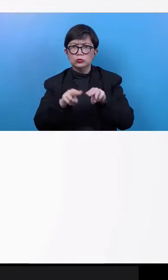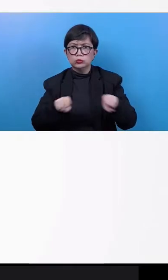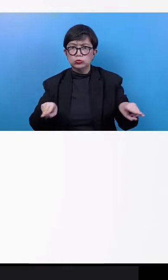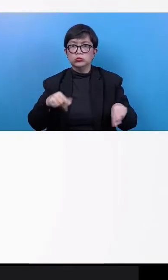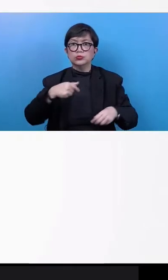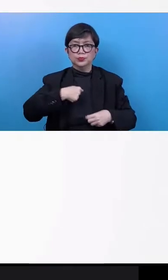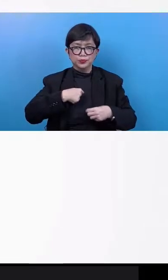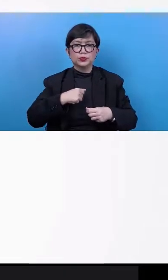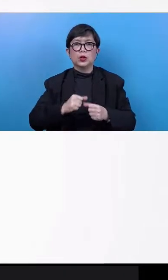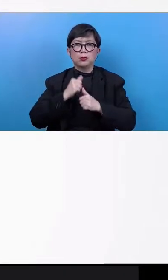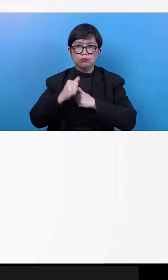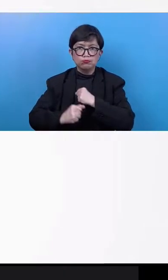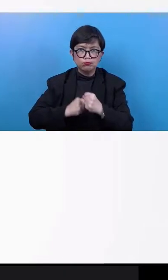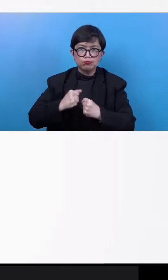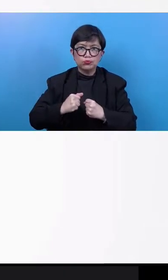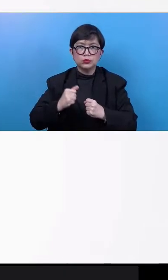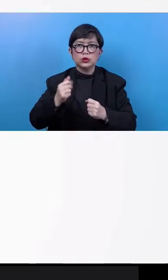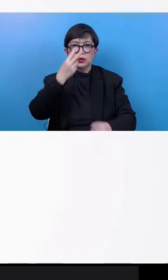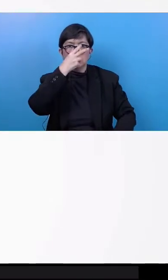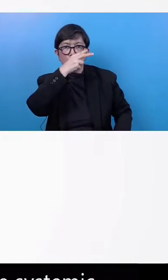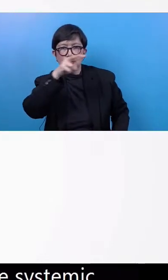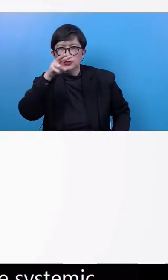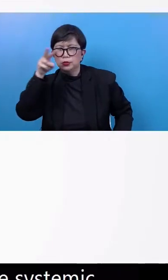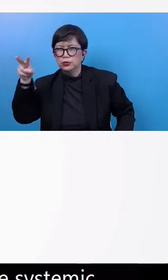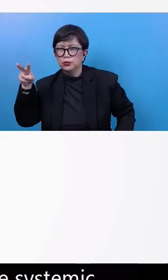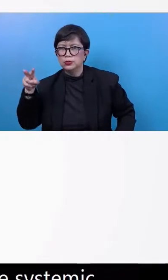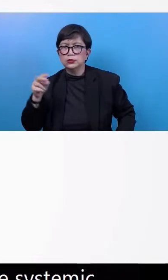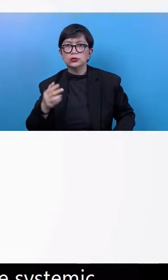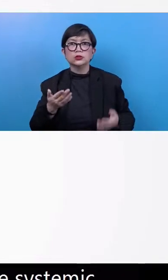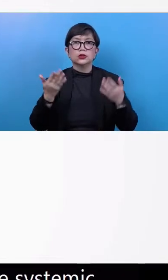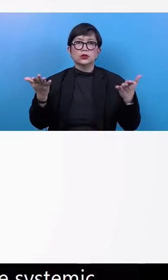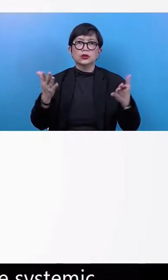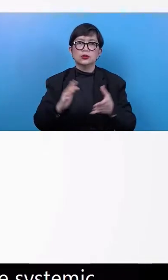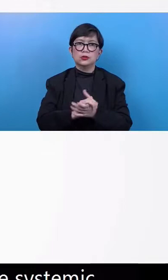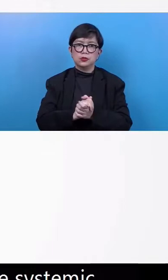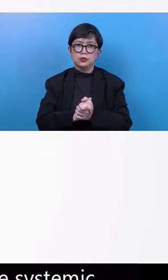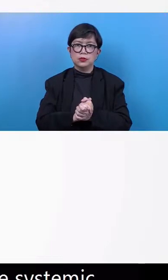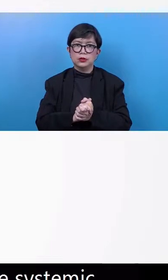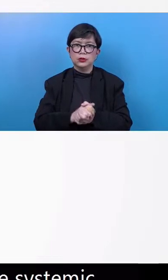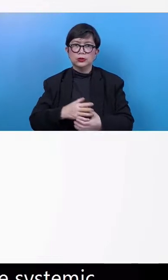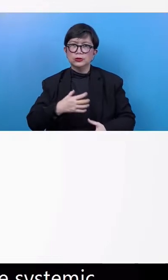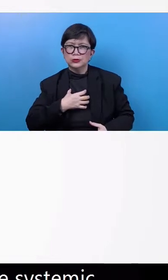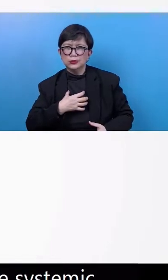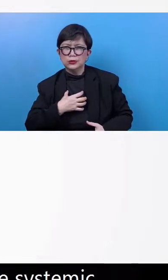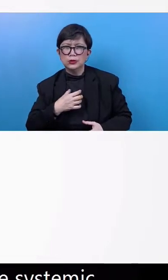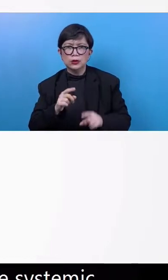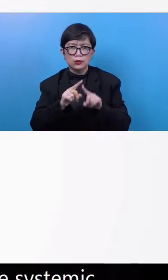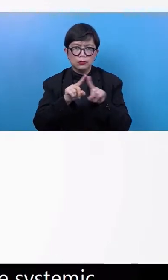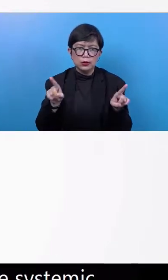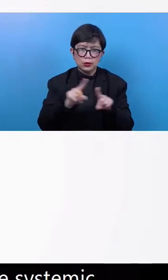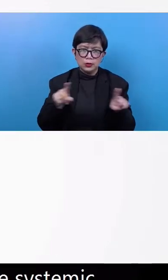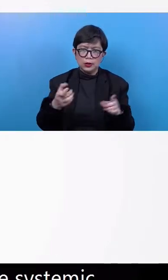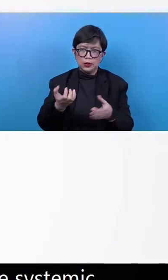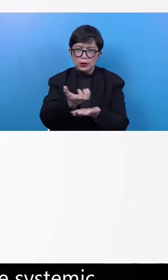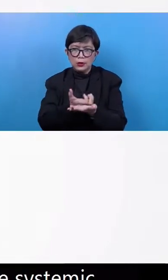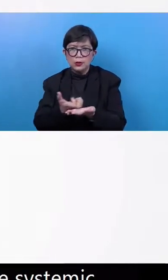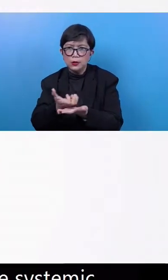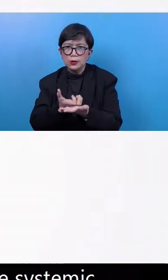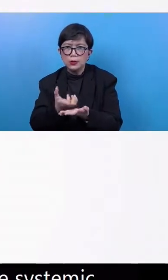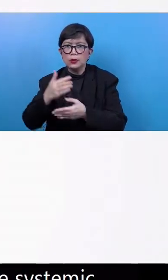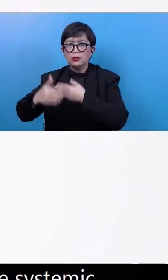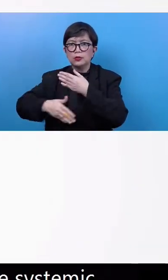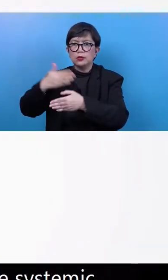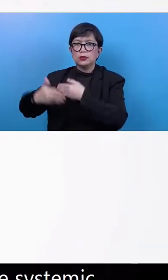del sector social, del sector económico, pero sobre todo de una población que está cada vez más expuesta y más vulnerable y que requiere